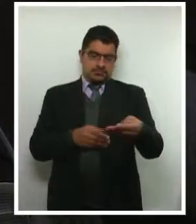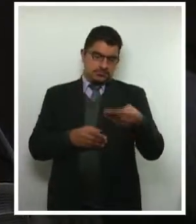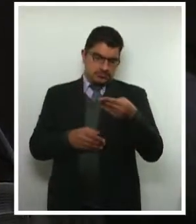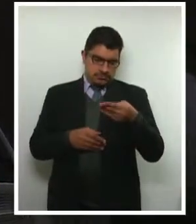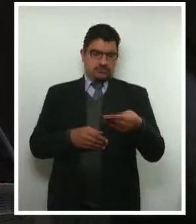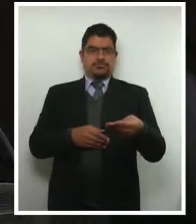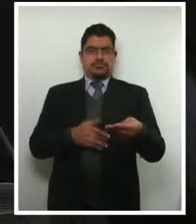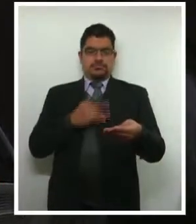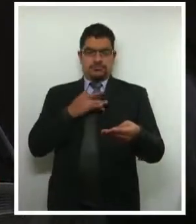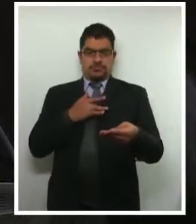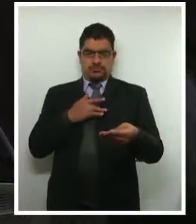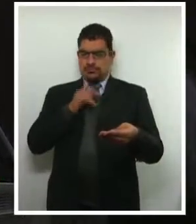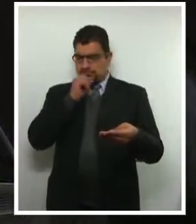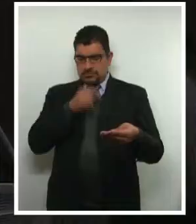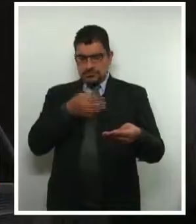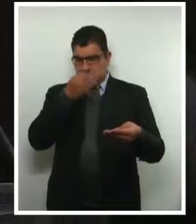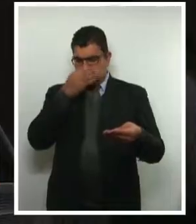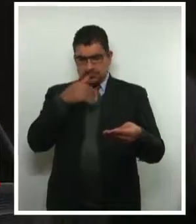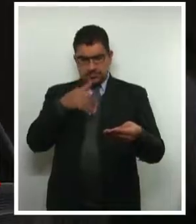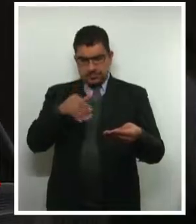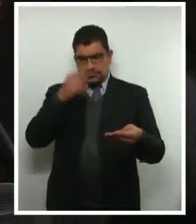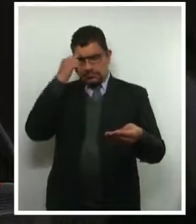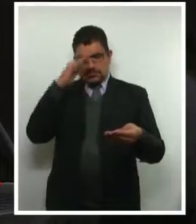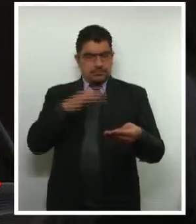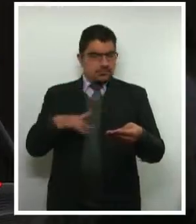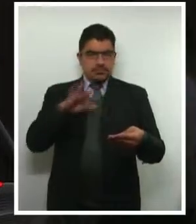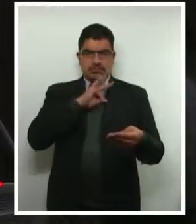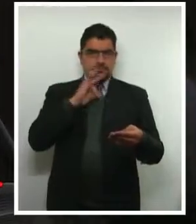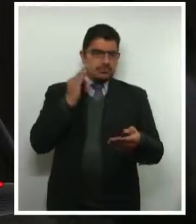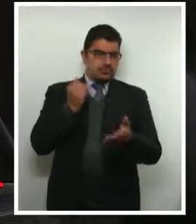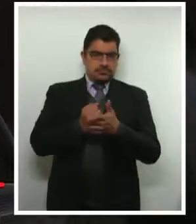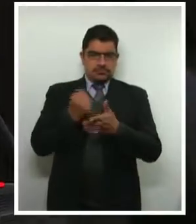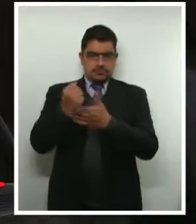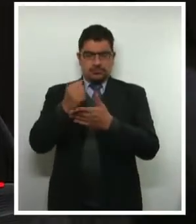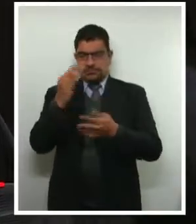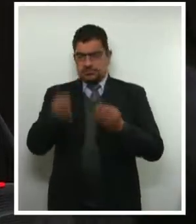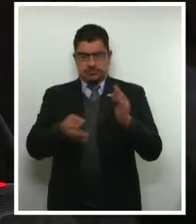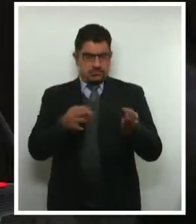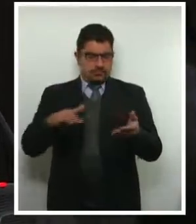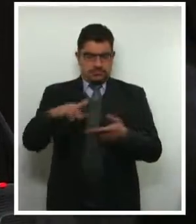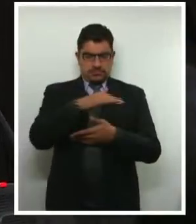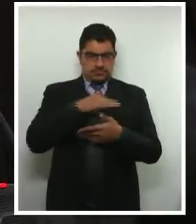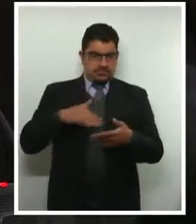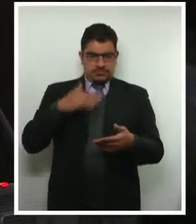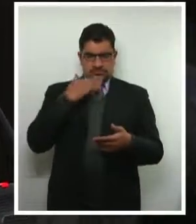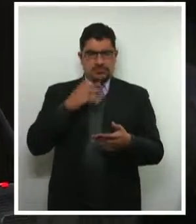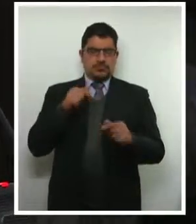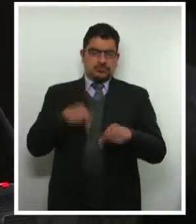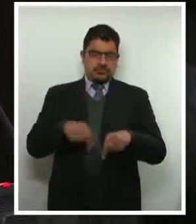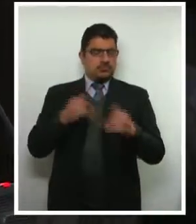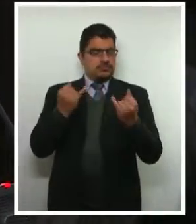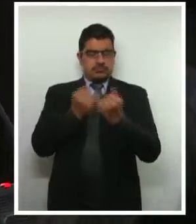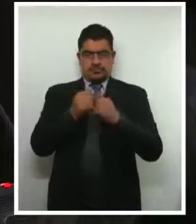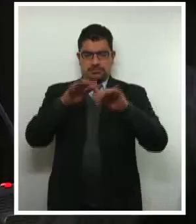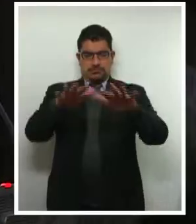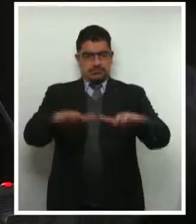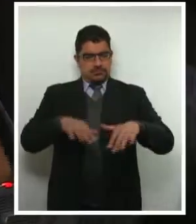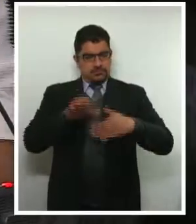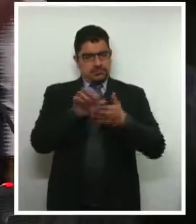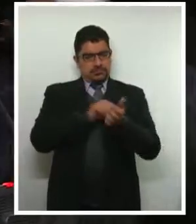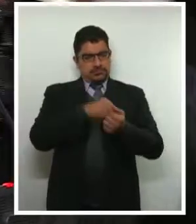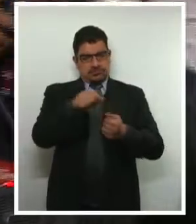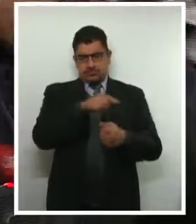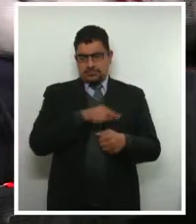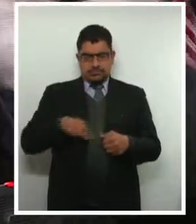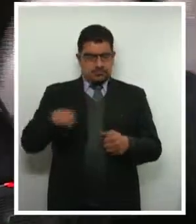juicio, se acerca más a lo que podríamos aprobar. Dentro de la dinámica que impera en el constituyente, pues ha